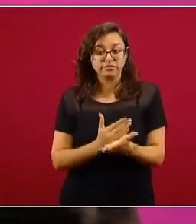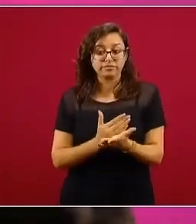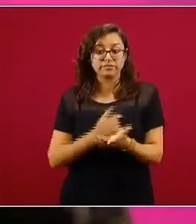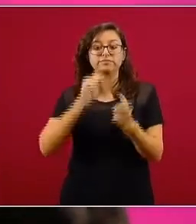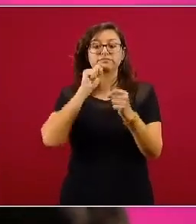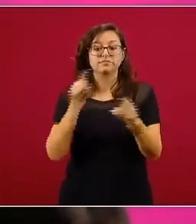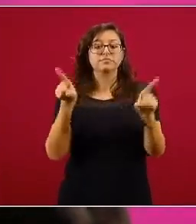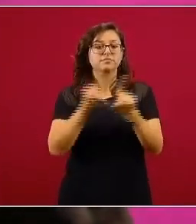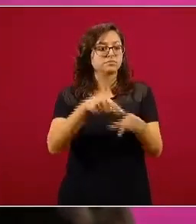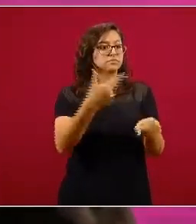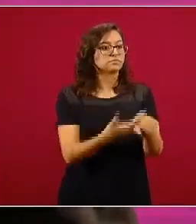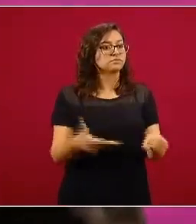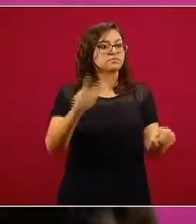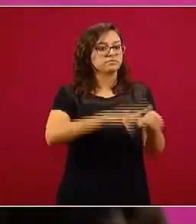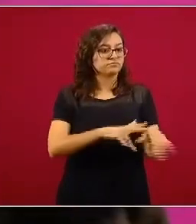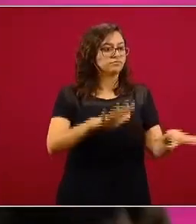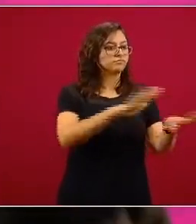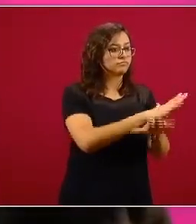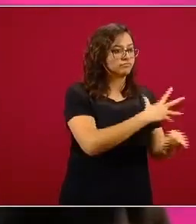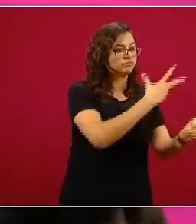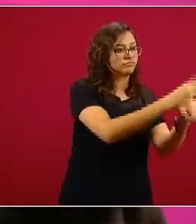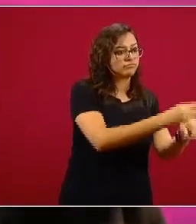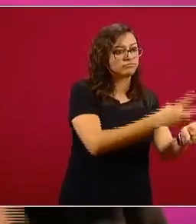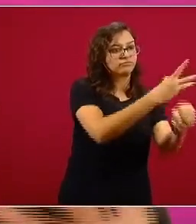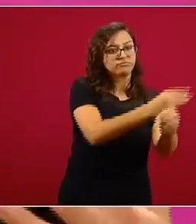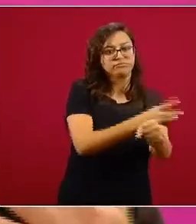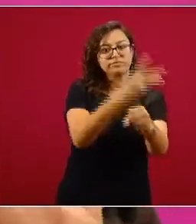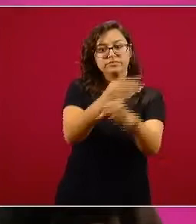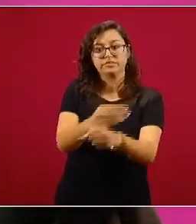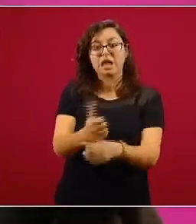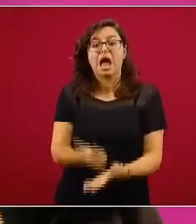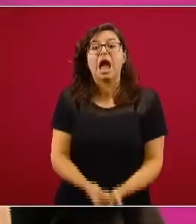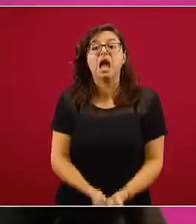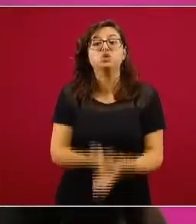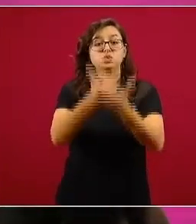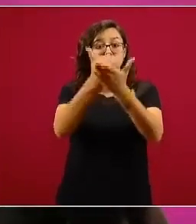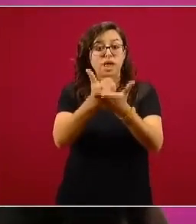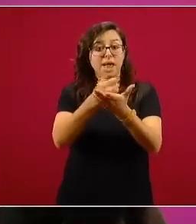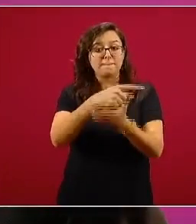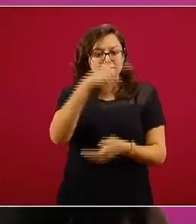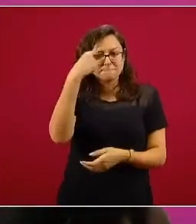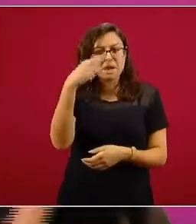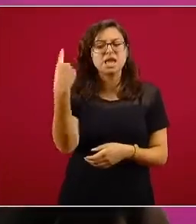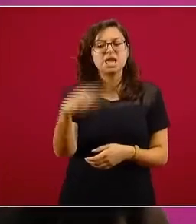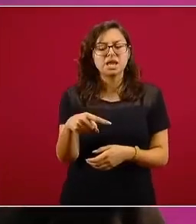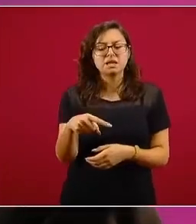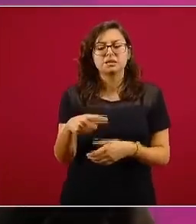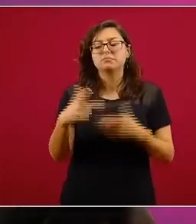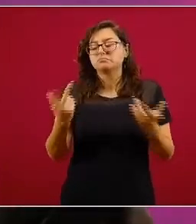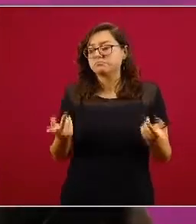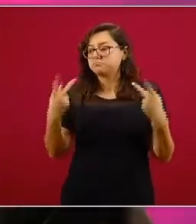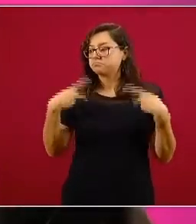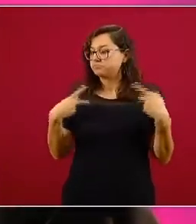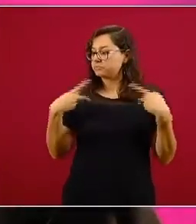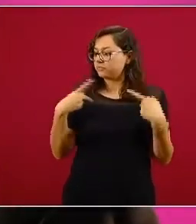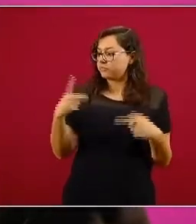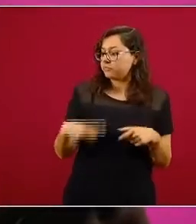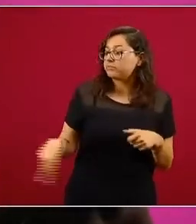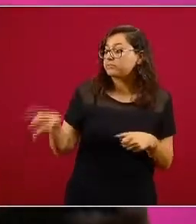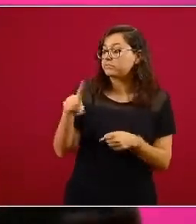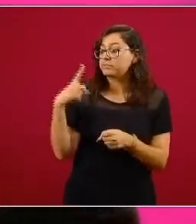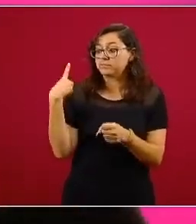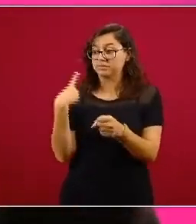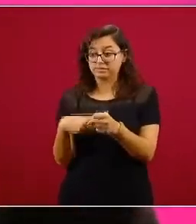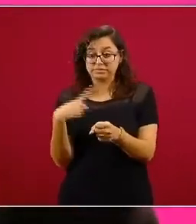reconversión hospitalaria, que lo que permite es que exista la posibilidad de que aquellas personas